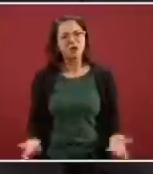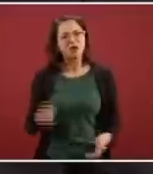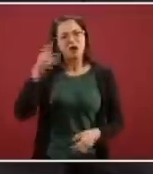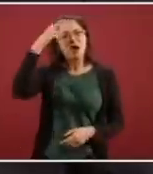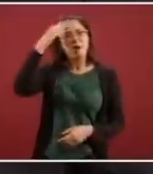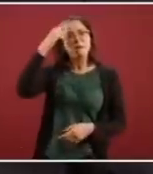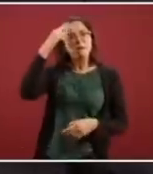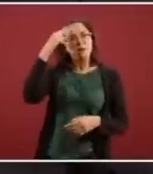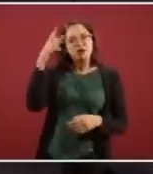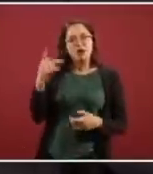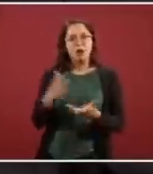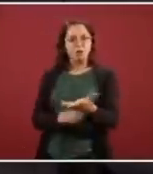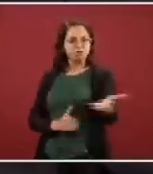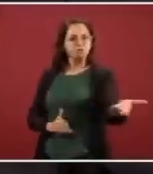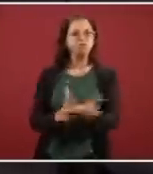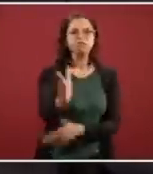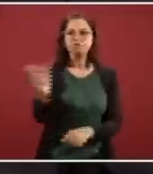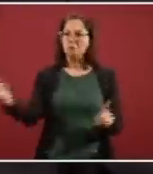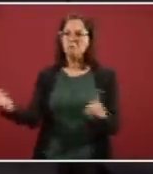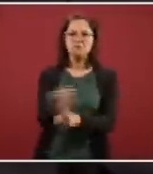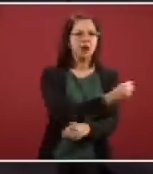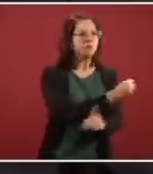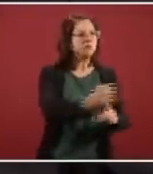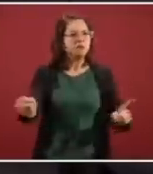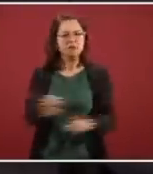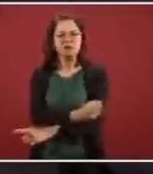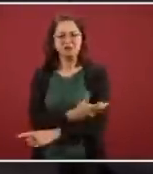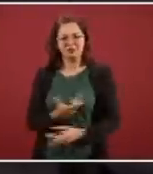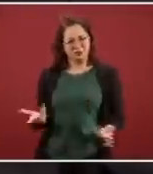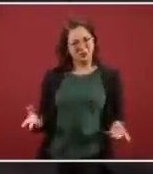Bellas Artes y golpear?